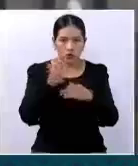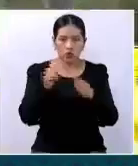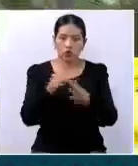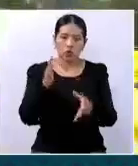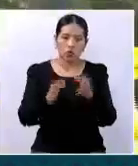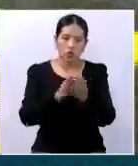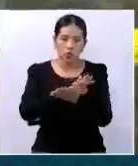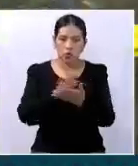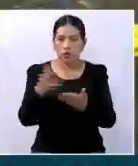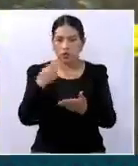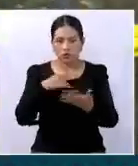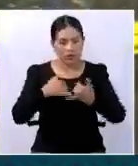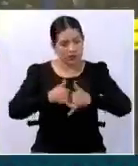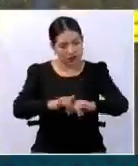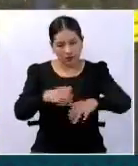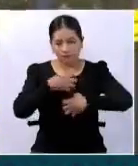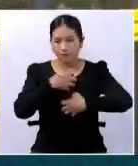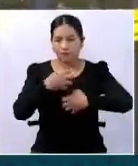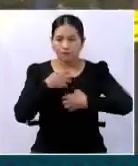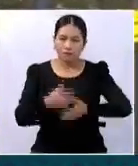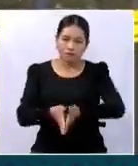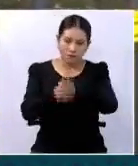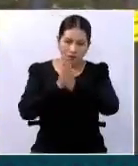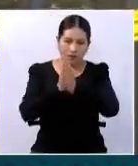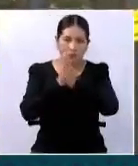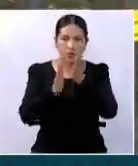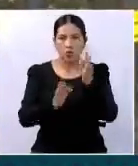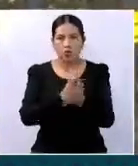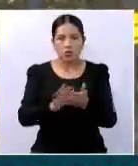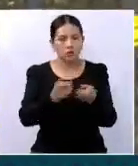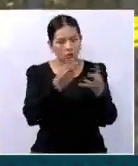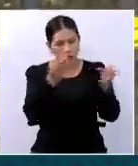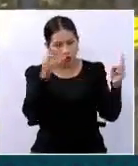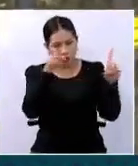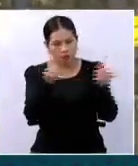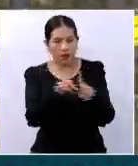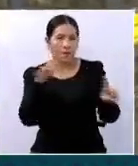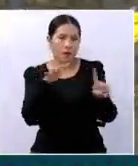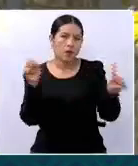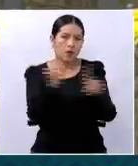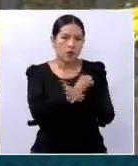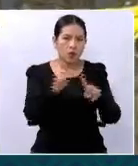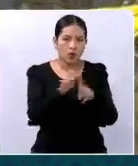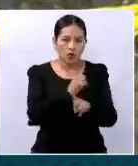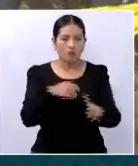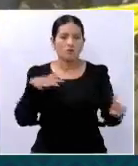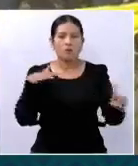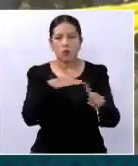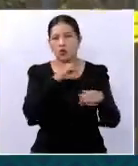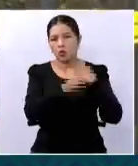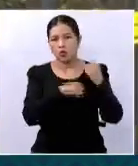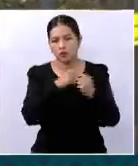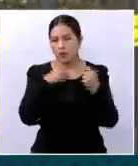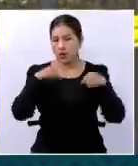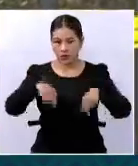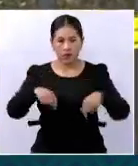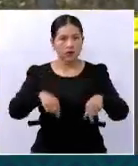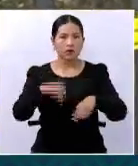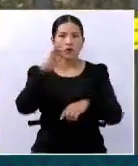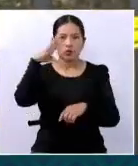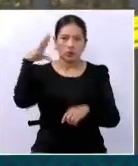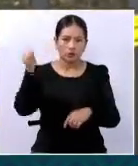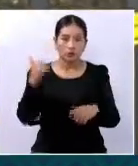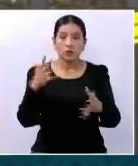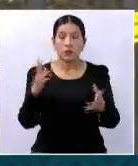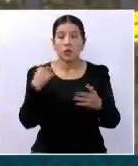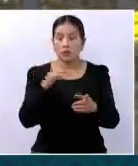justicia. Justicia por nuestros hermanos que han sido golpeados, han sido agredidos aquí en Cochabamba. Prácticamente gracias a